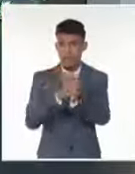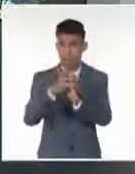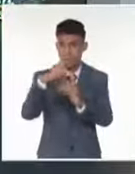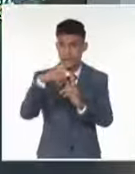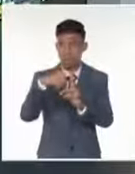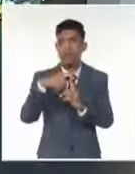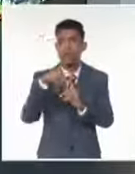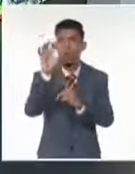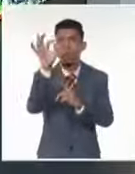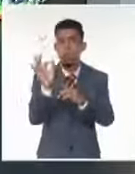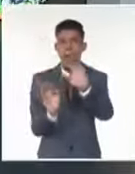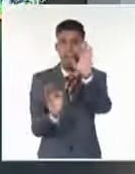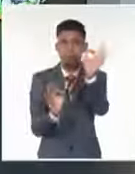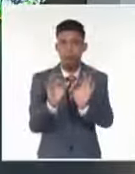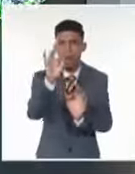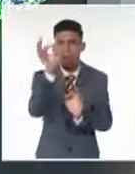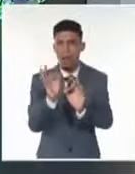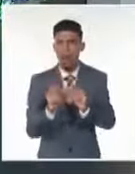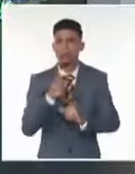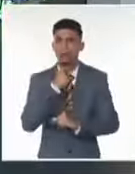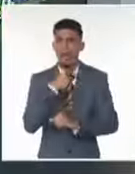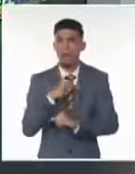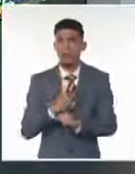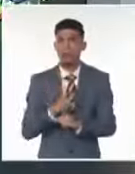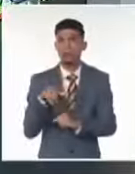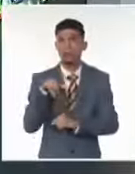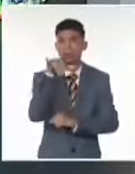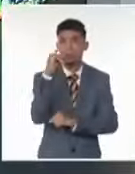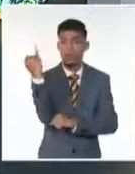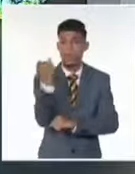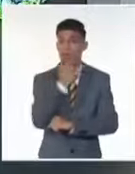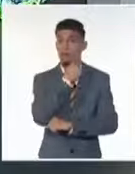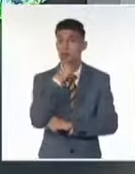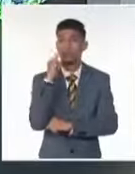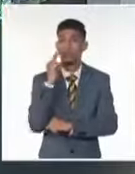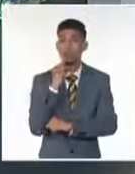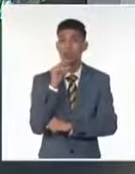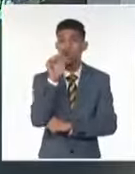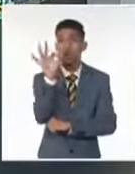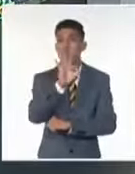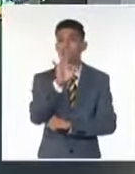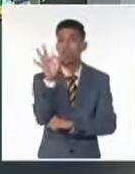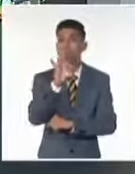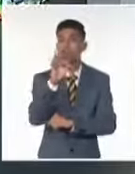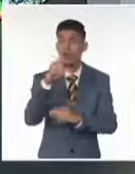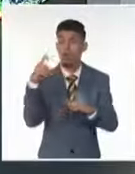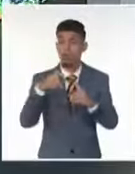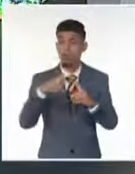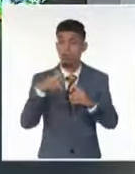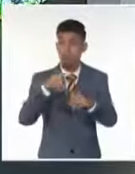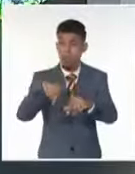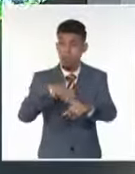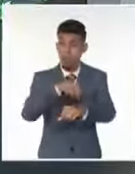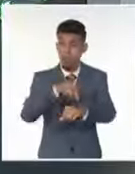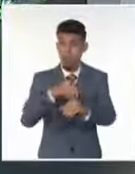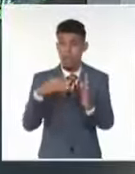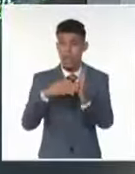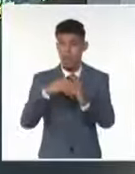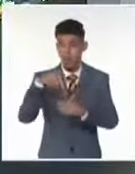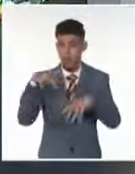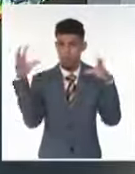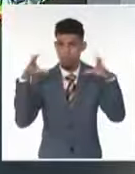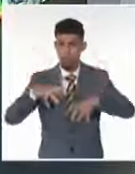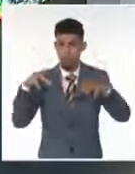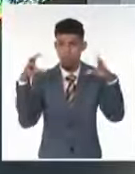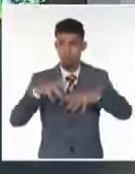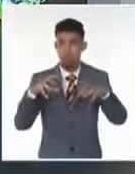granizos y vientos algo fuertes. Por ejemplo, el Aeropuerto Internacional José Martí reportó una racha de 88 kilómetros por hora durante la tarde de hoy y también se